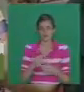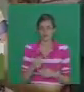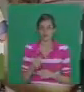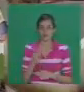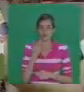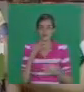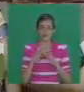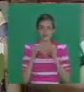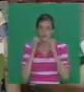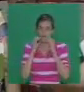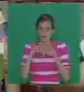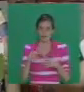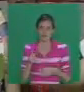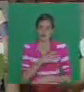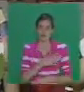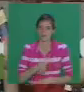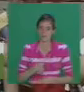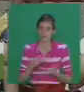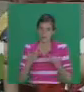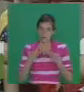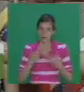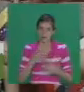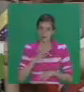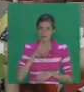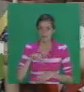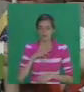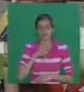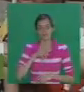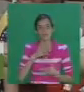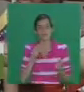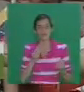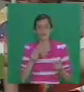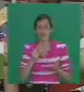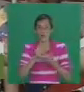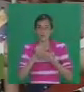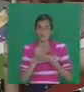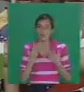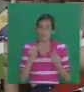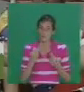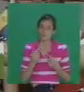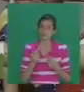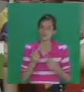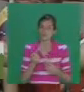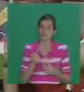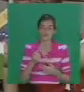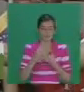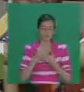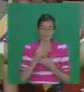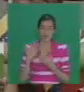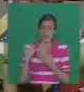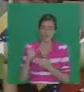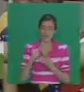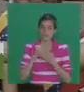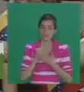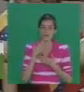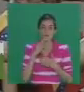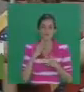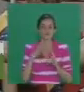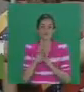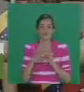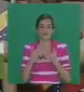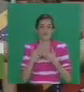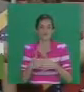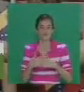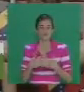Apunto a los beneficios que el presidente le da a uno. Nosotros hemos recibido muchos beneficios, como económicos, como motores